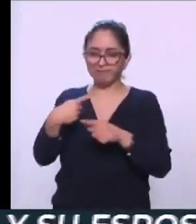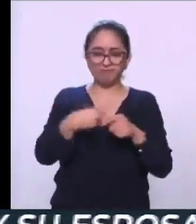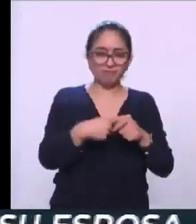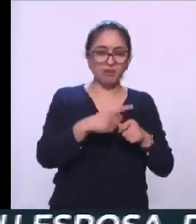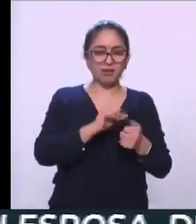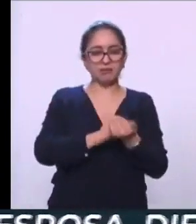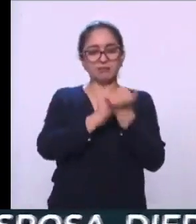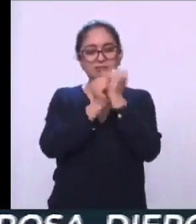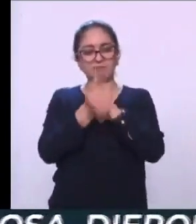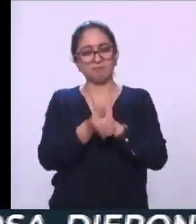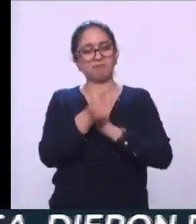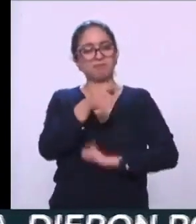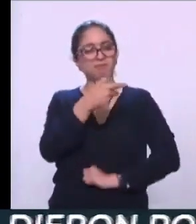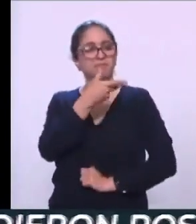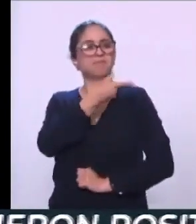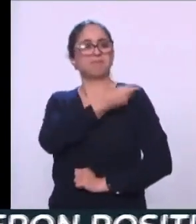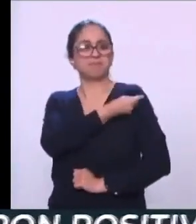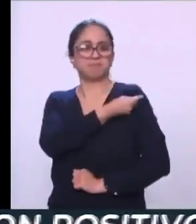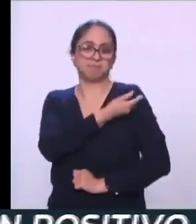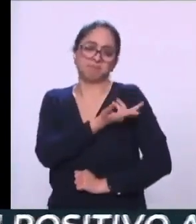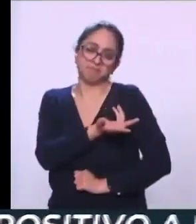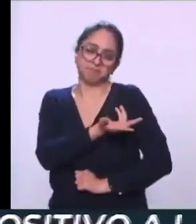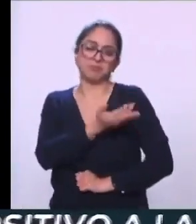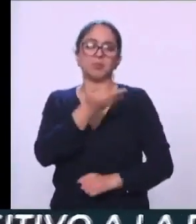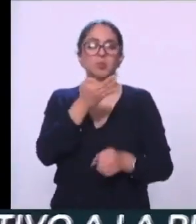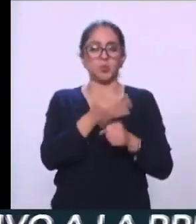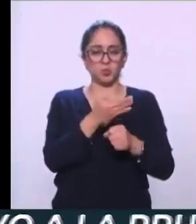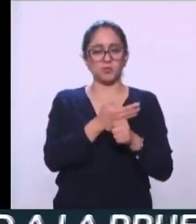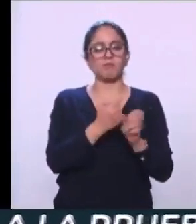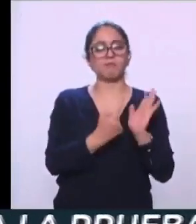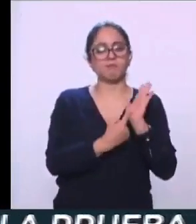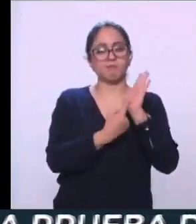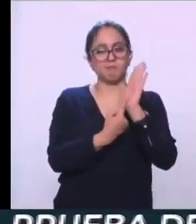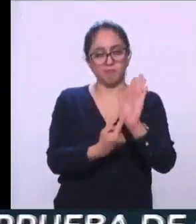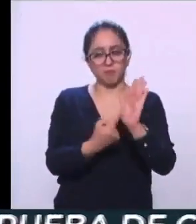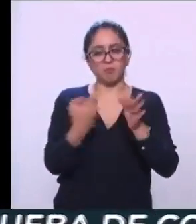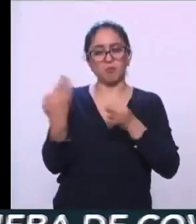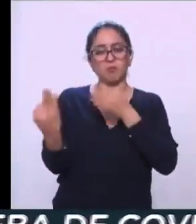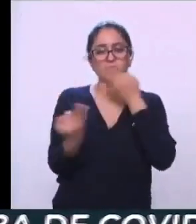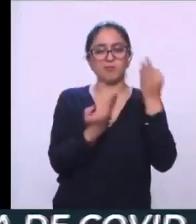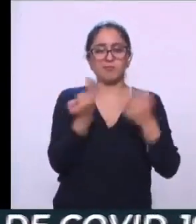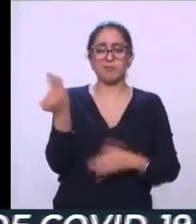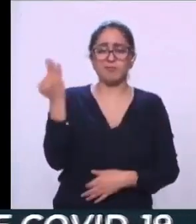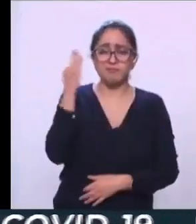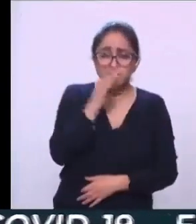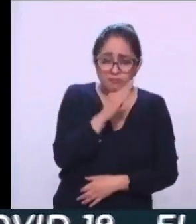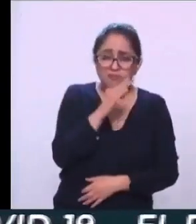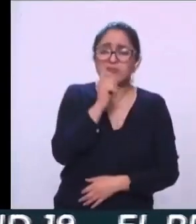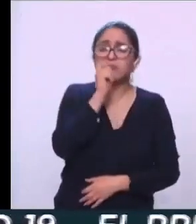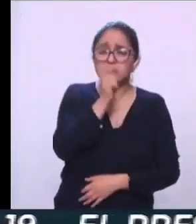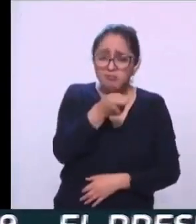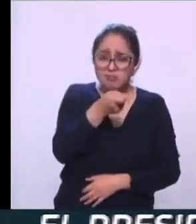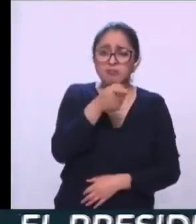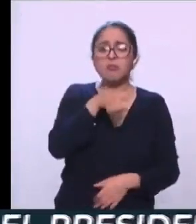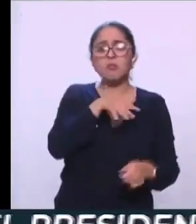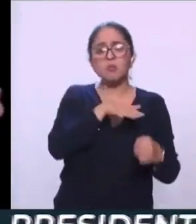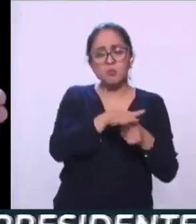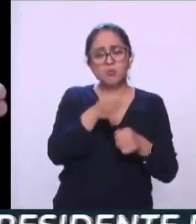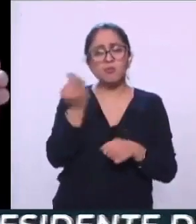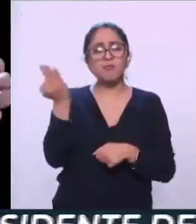vacuna, como era de esperarse. Lo que traemos desde Infodemia es el tipo de noticias